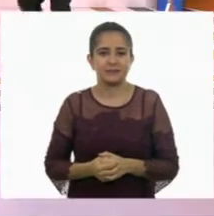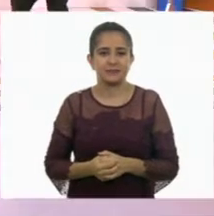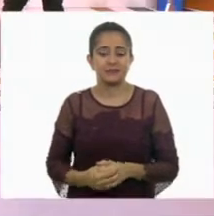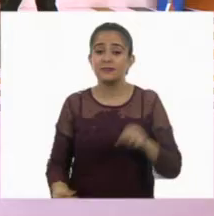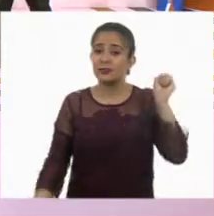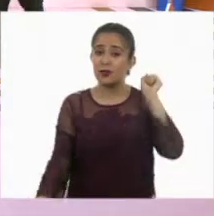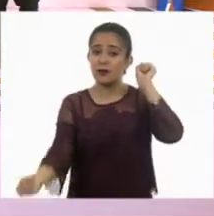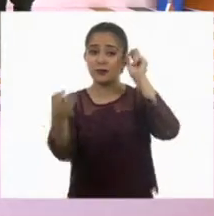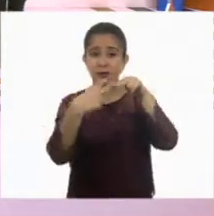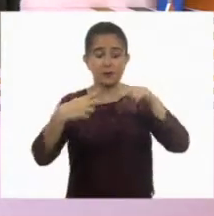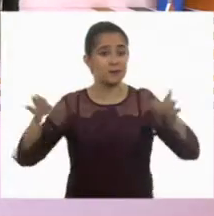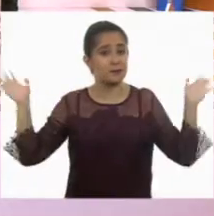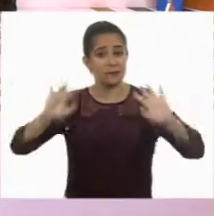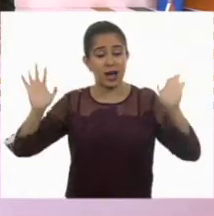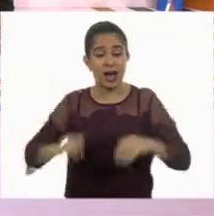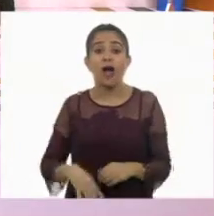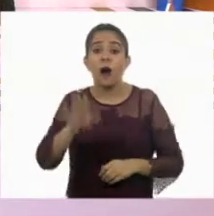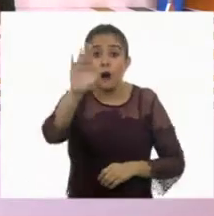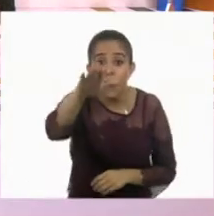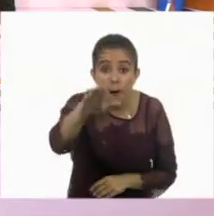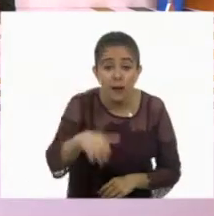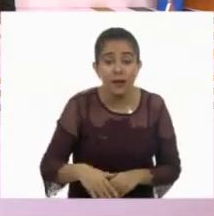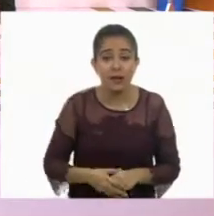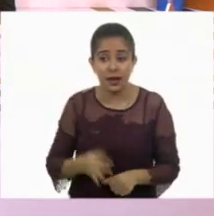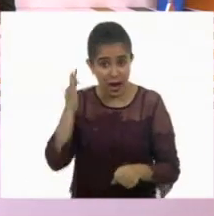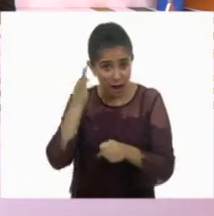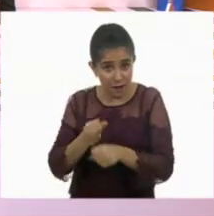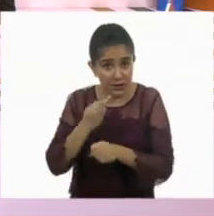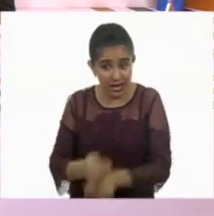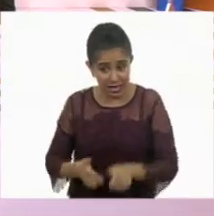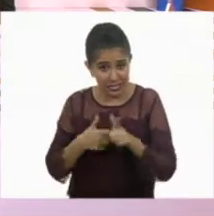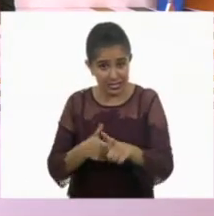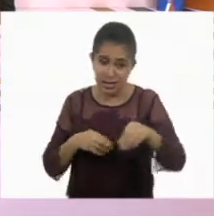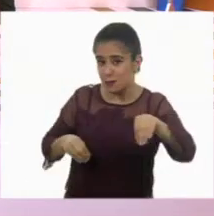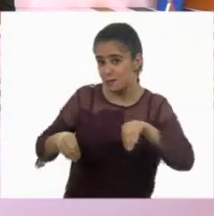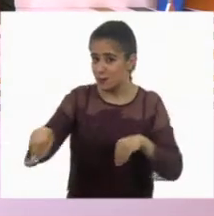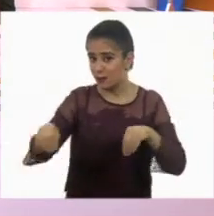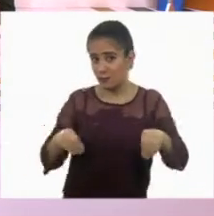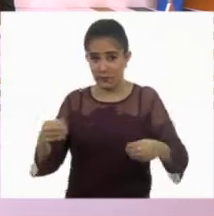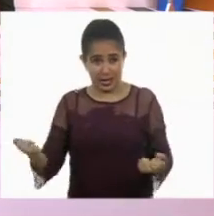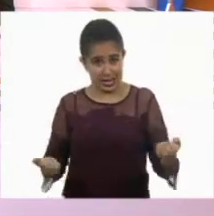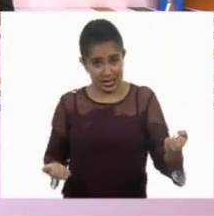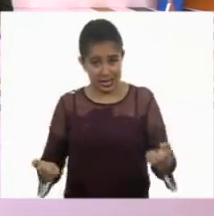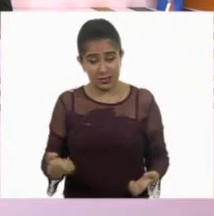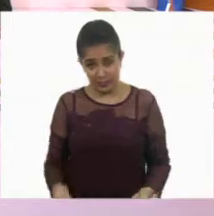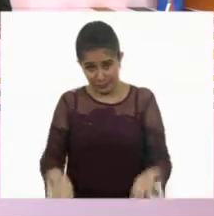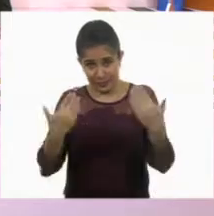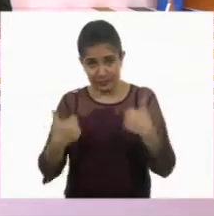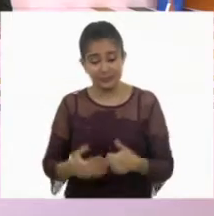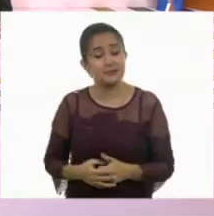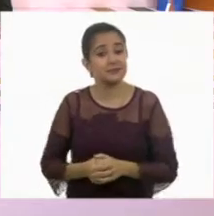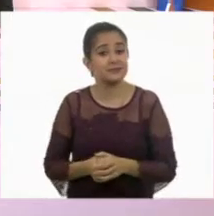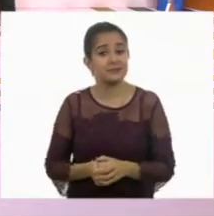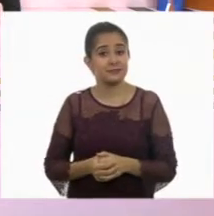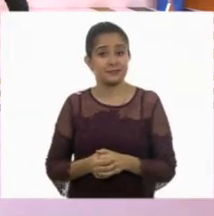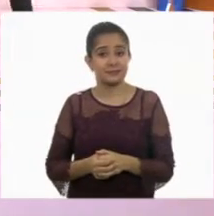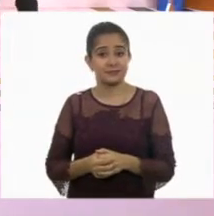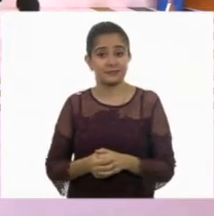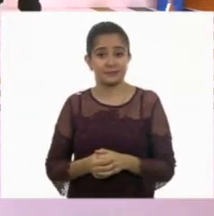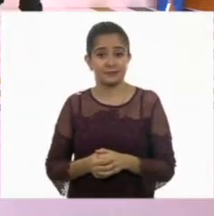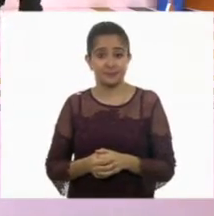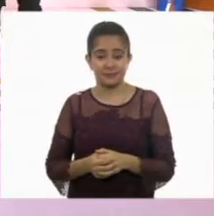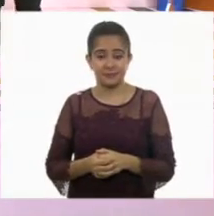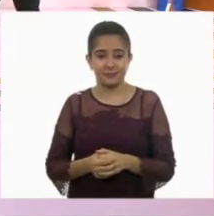Nos vemos hasta la próxima, pero antes, ¿qué te parece si nos vamos a mover un poco? Hay interrogación y